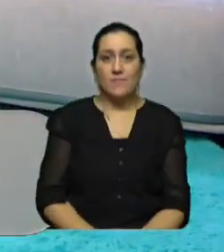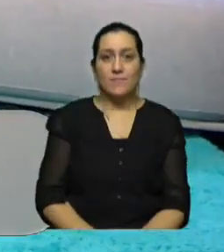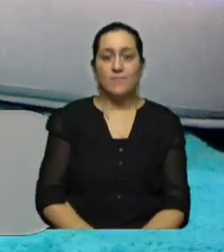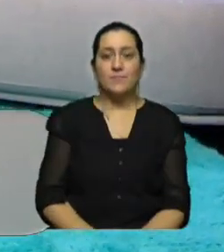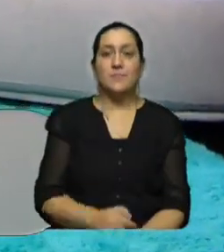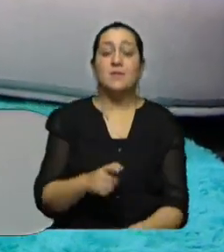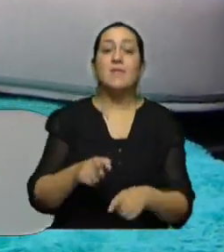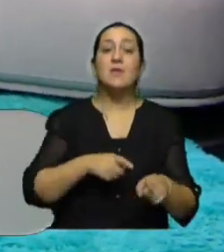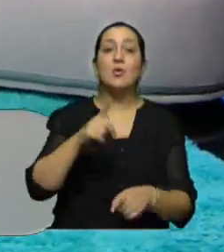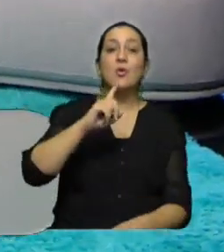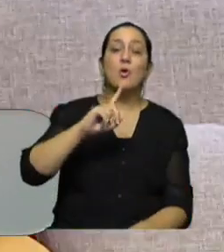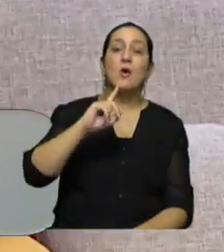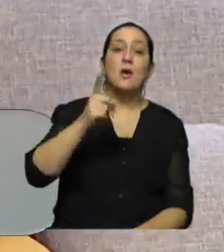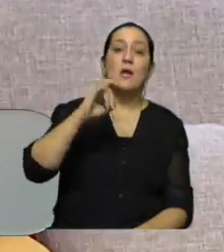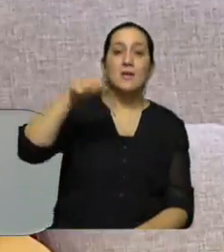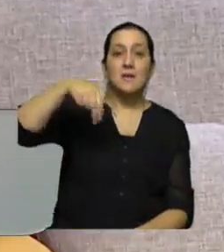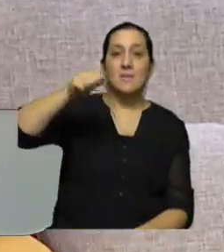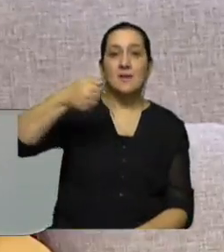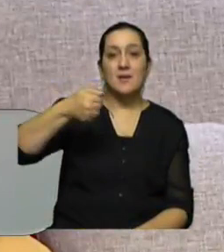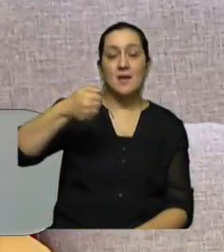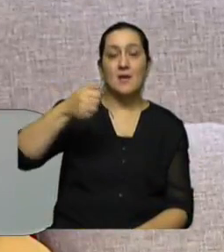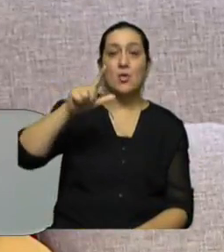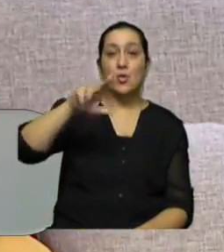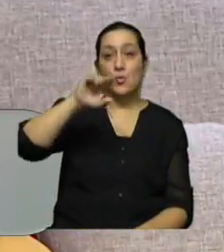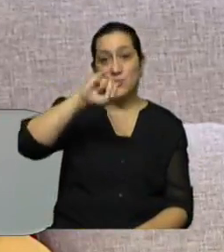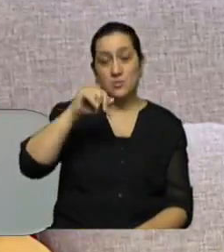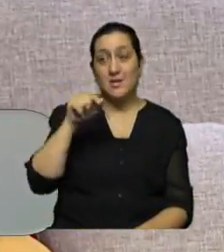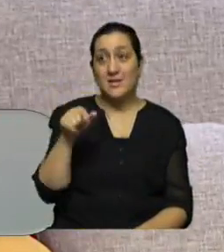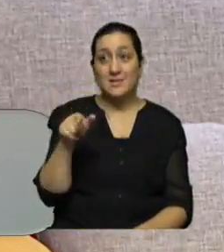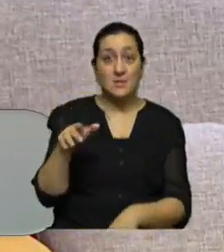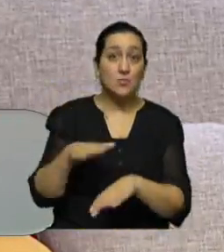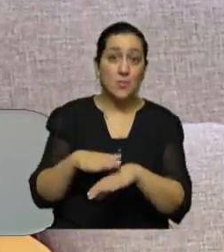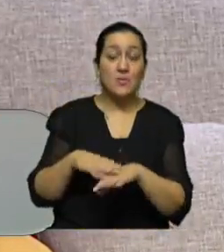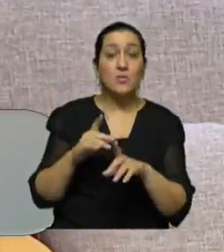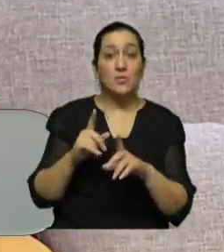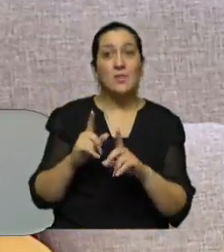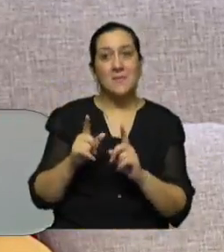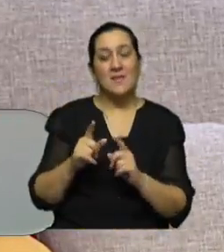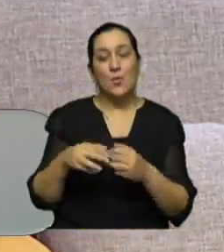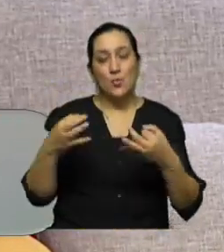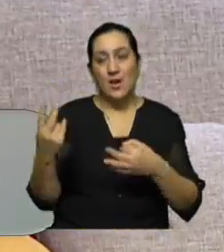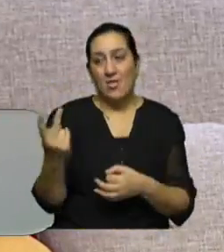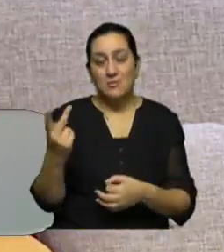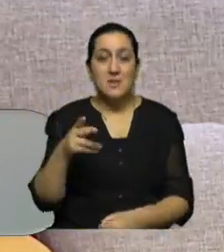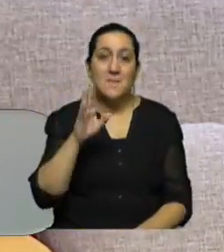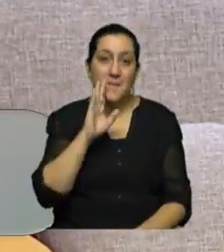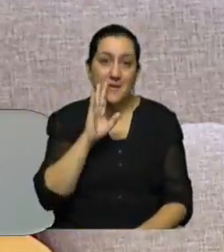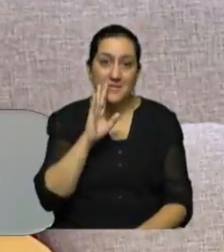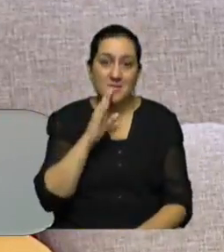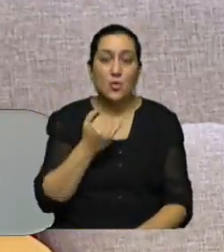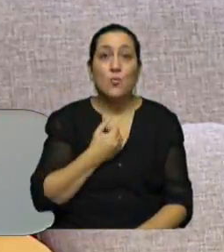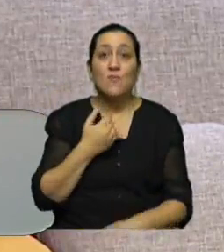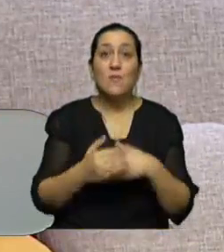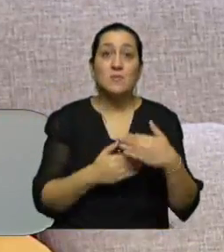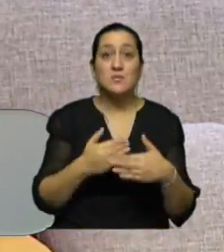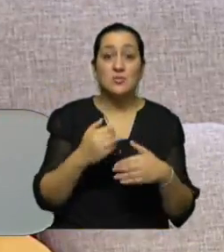Ximena Márquez con Luz Viera. Justo ellas en un momento también de maternidad. ¿Cómo fue ese proceso de trabajar juntas